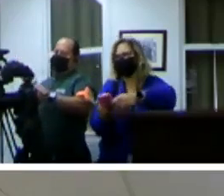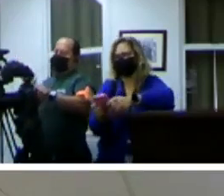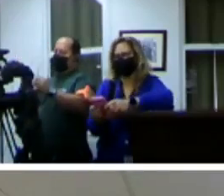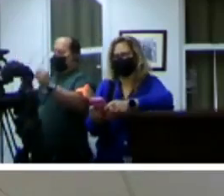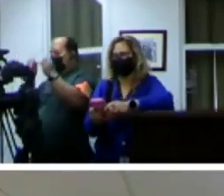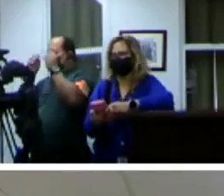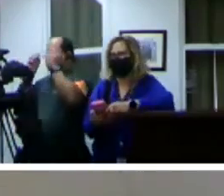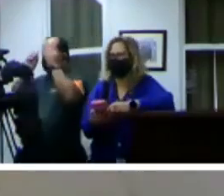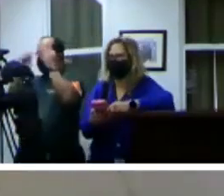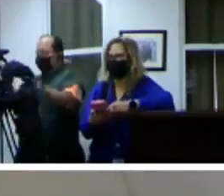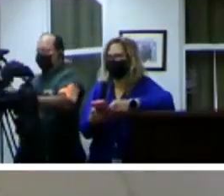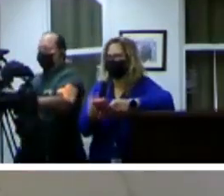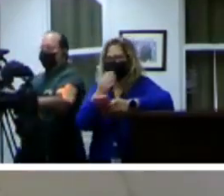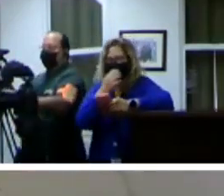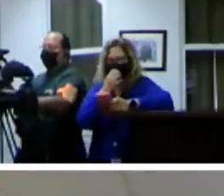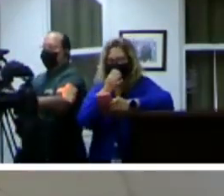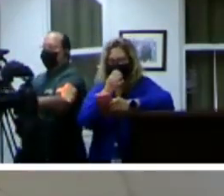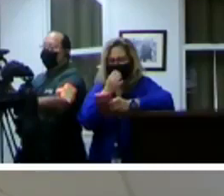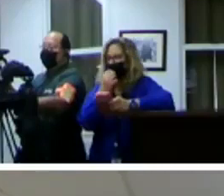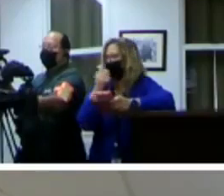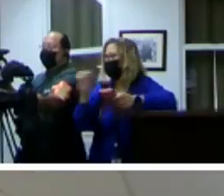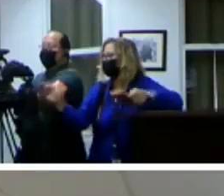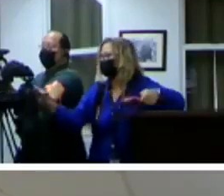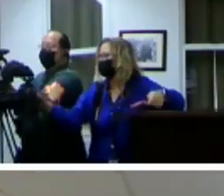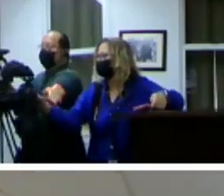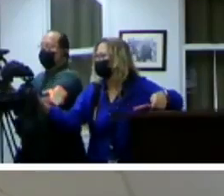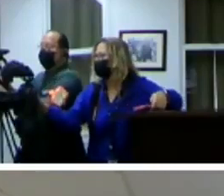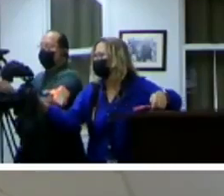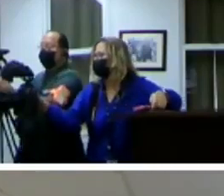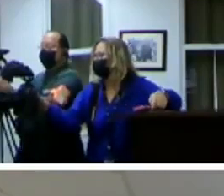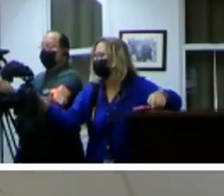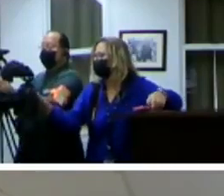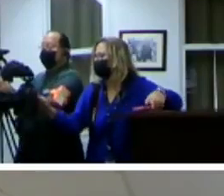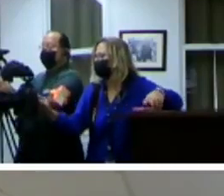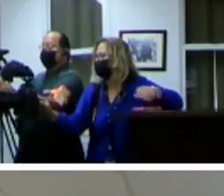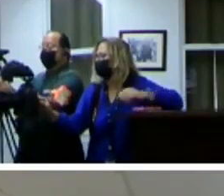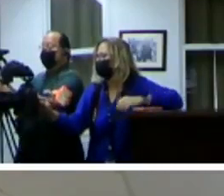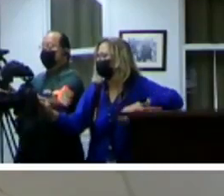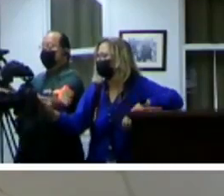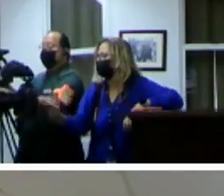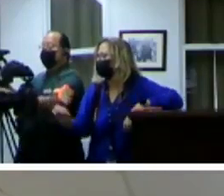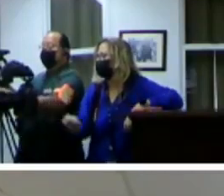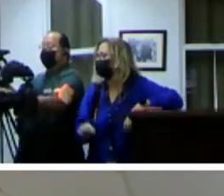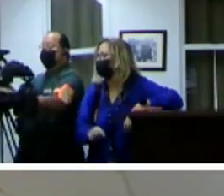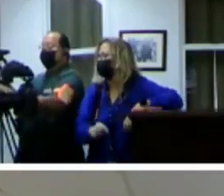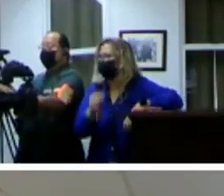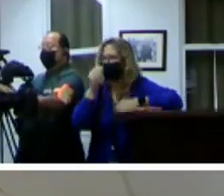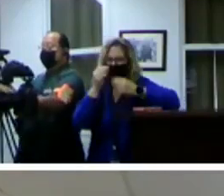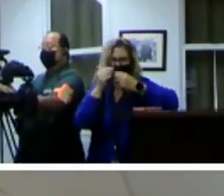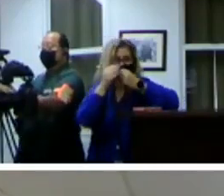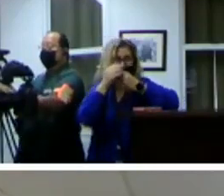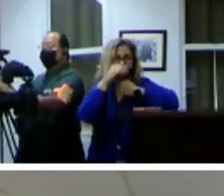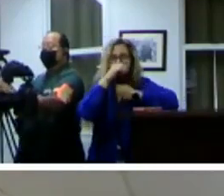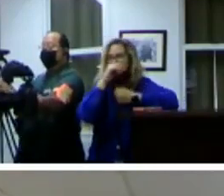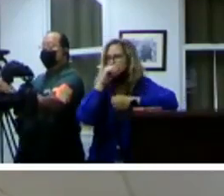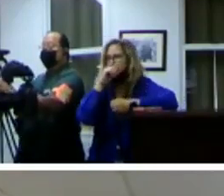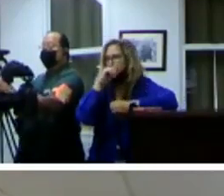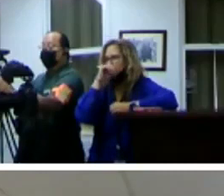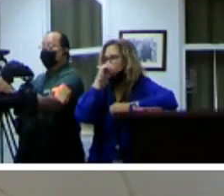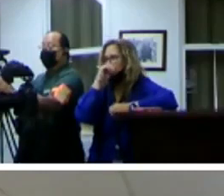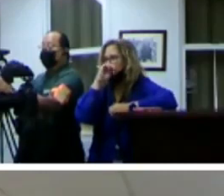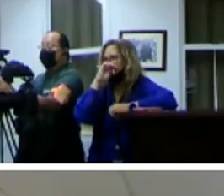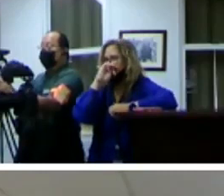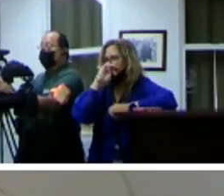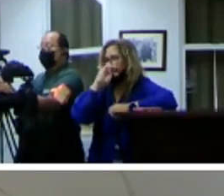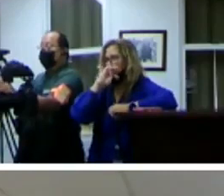Señor presidente. Sí, y quiero que usted me explique eso. Ok, quisiera aclarar eso. Digo, me imagino causado por usted en generación. O